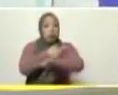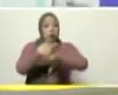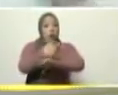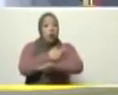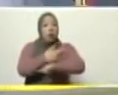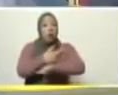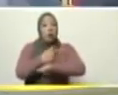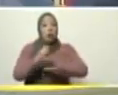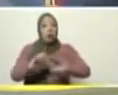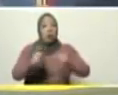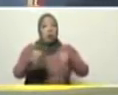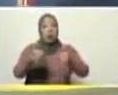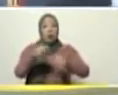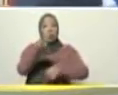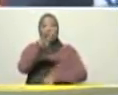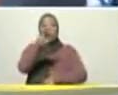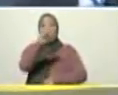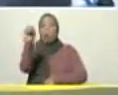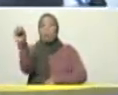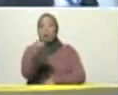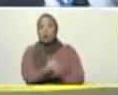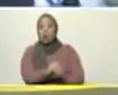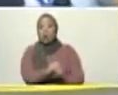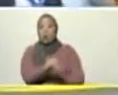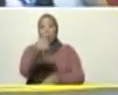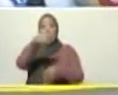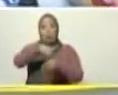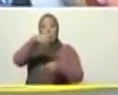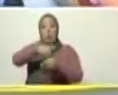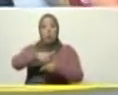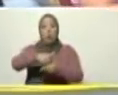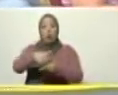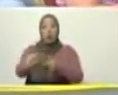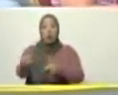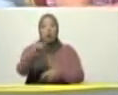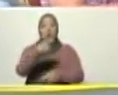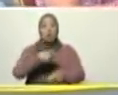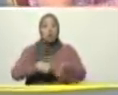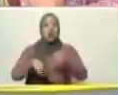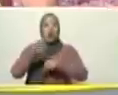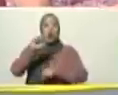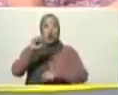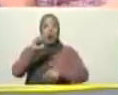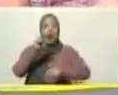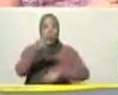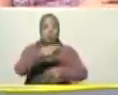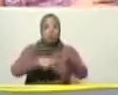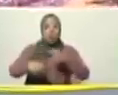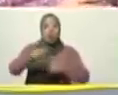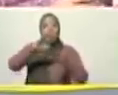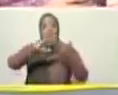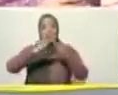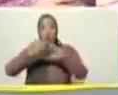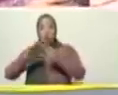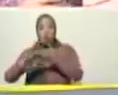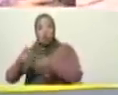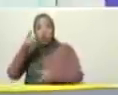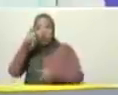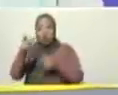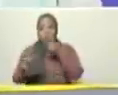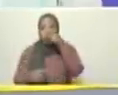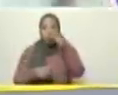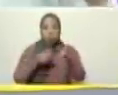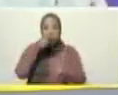comenzaron sacando 2% en los votos y comenzaron a recorrer las comunidades, la